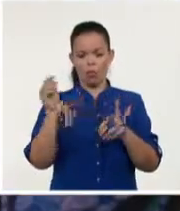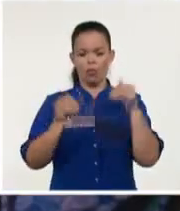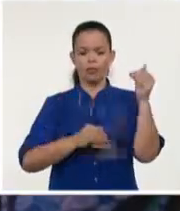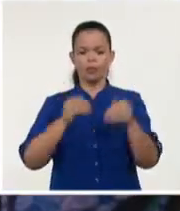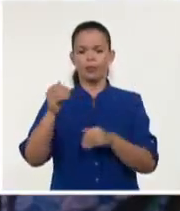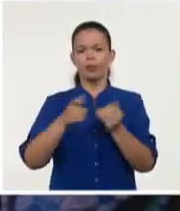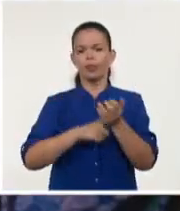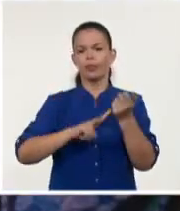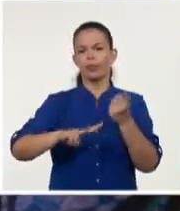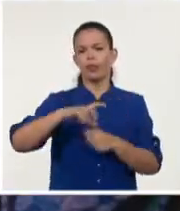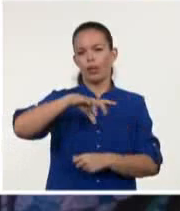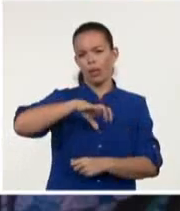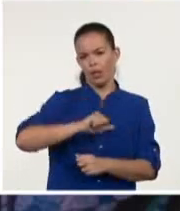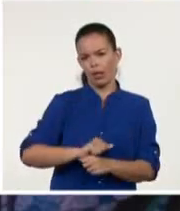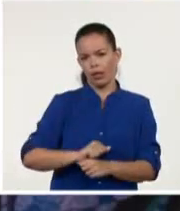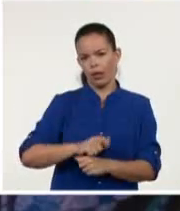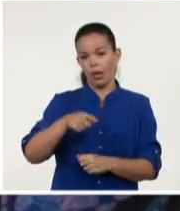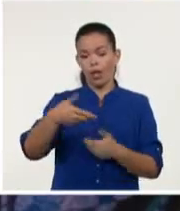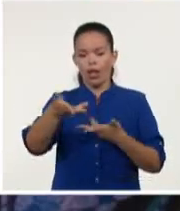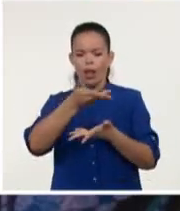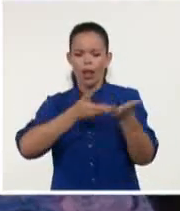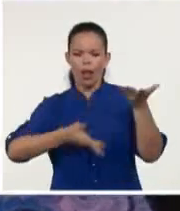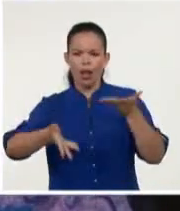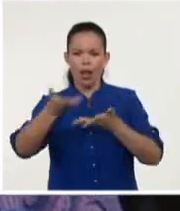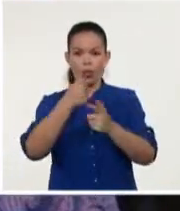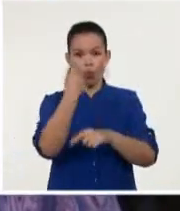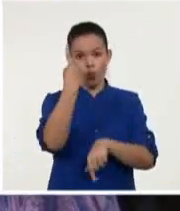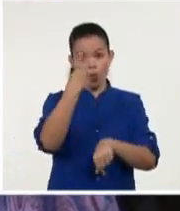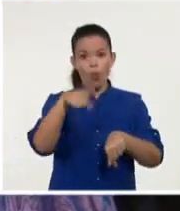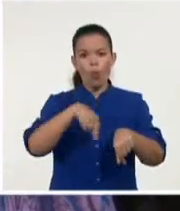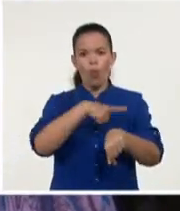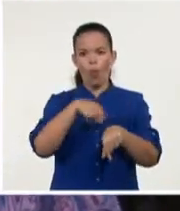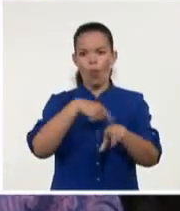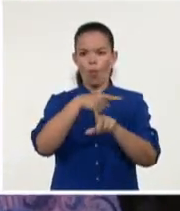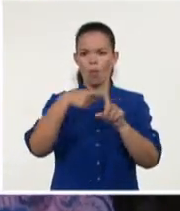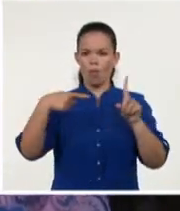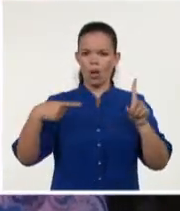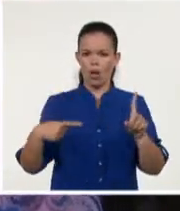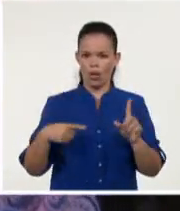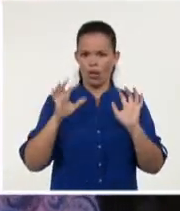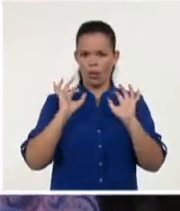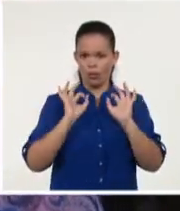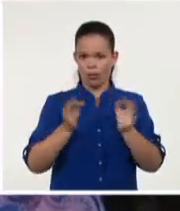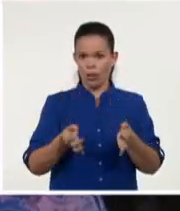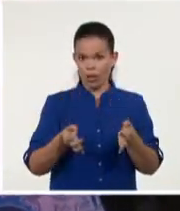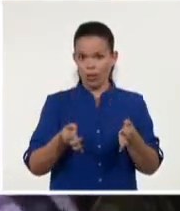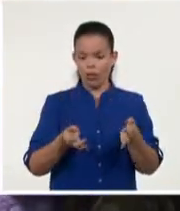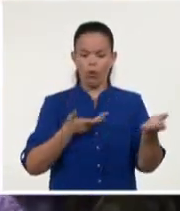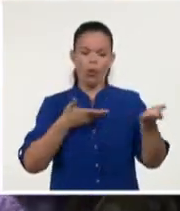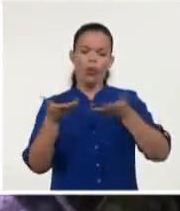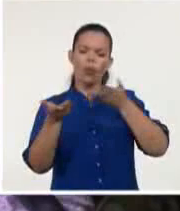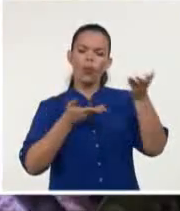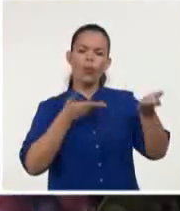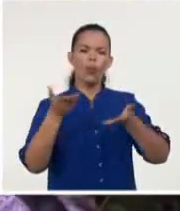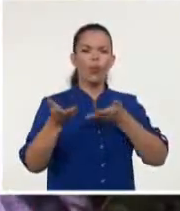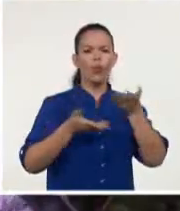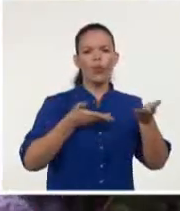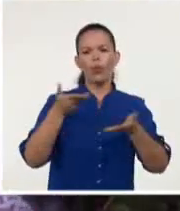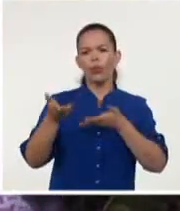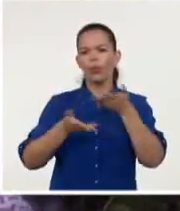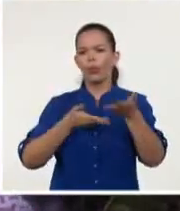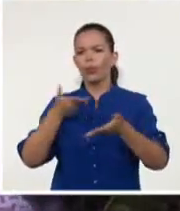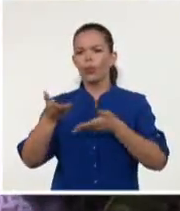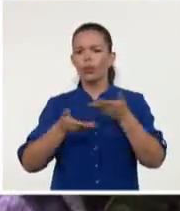un diálogo de hora y media conducido por la anfitriona del espacio Norlis Ramírez, el chino, como lo apodan sus